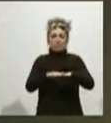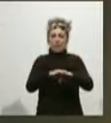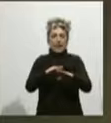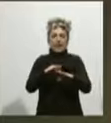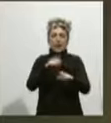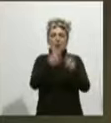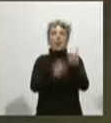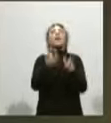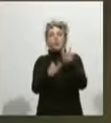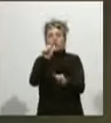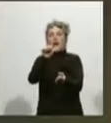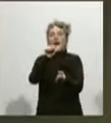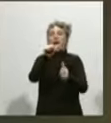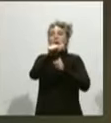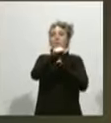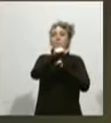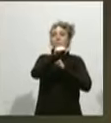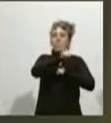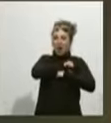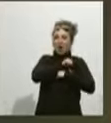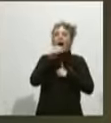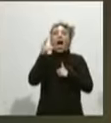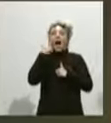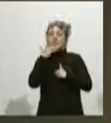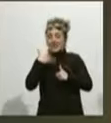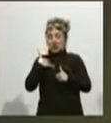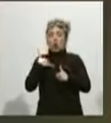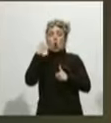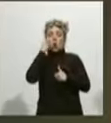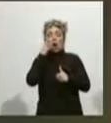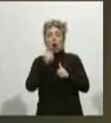Digo que ahora con Mariano, a ver si me sale bien. Usted me dirá si me sale.